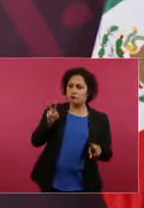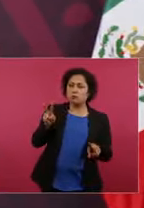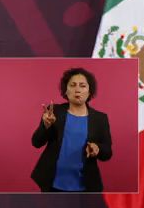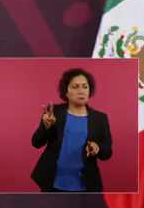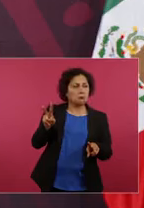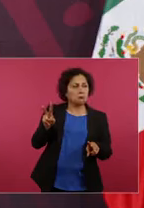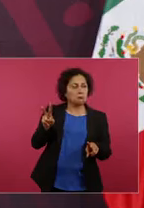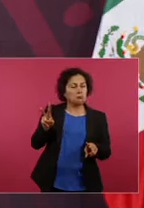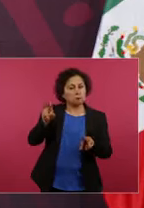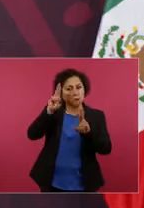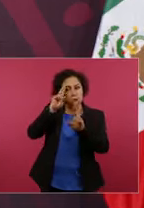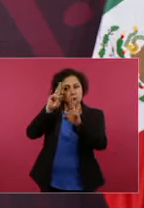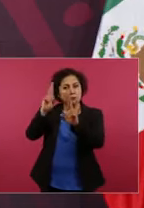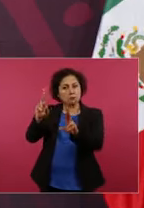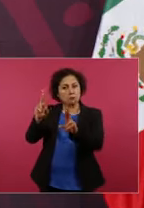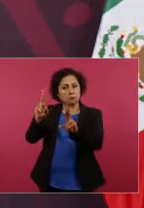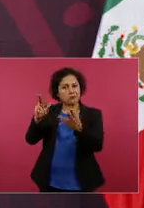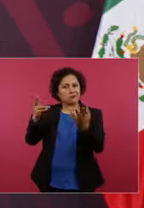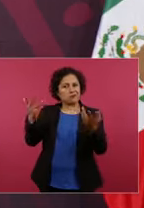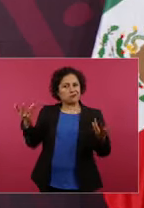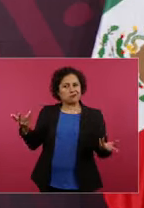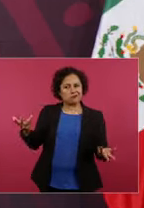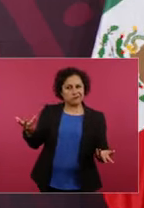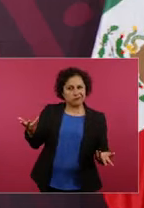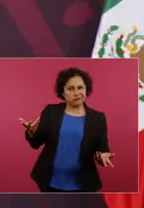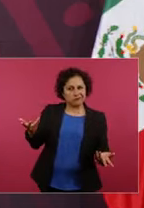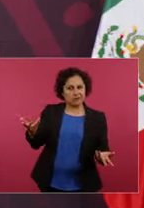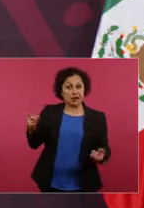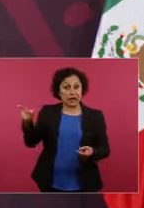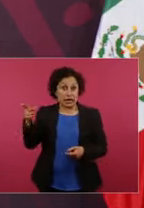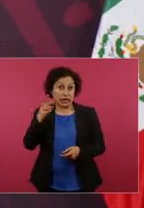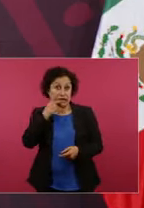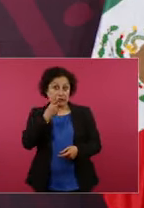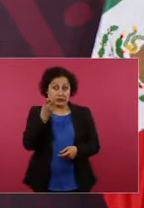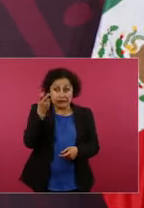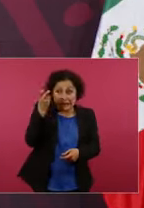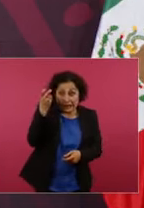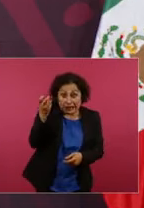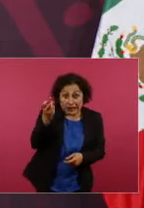agregaba, y ese es el peor de los males.